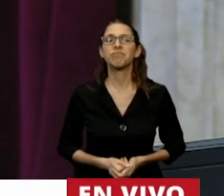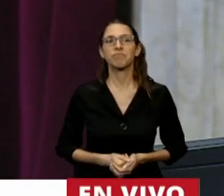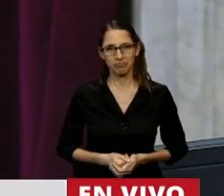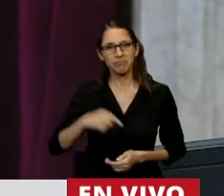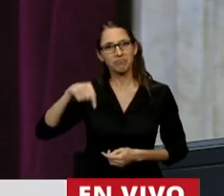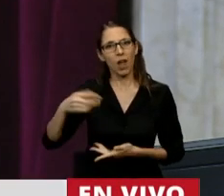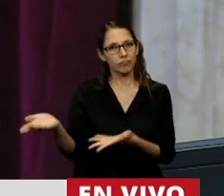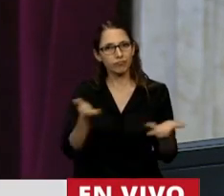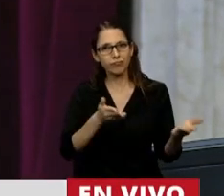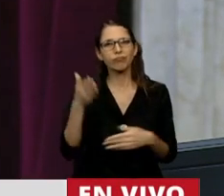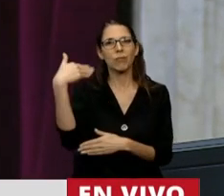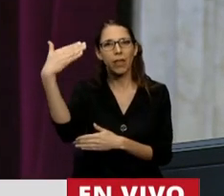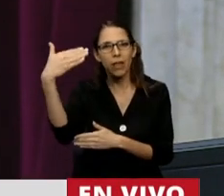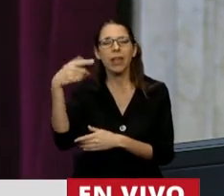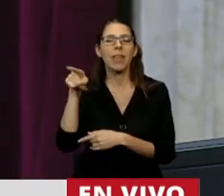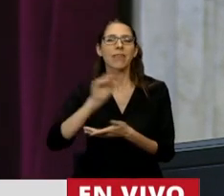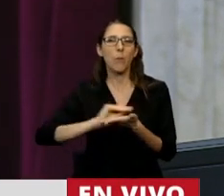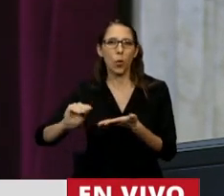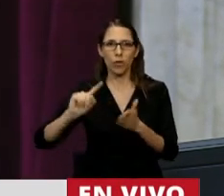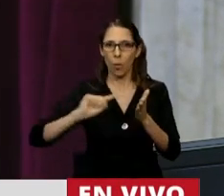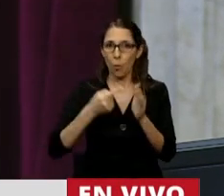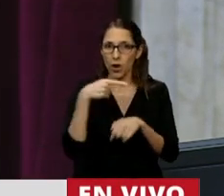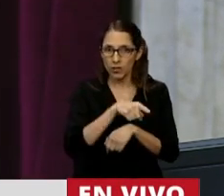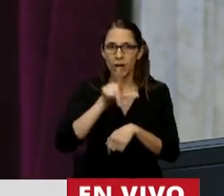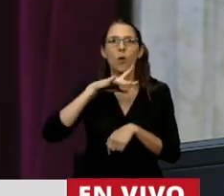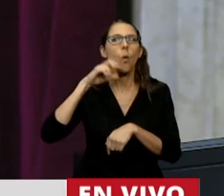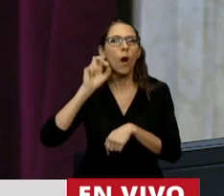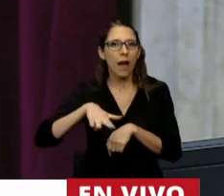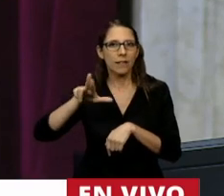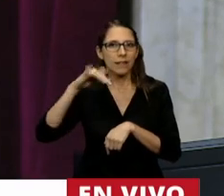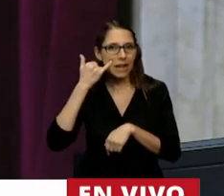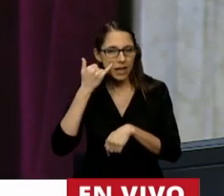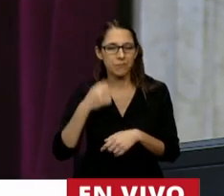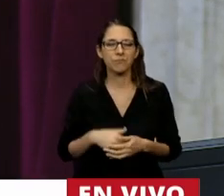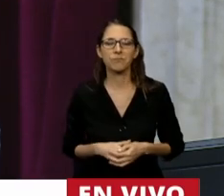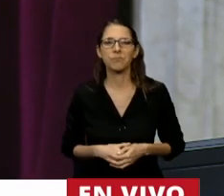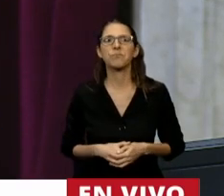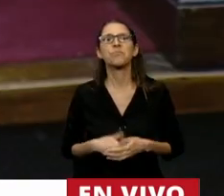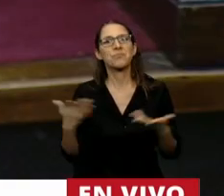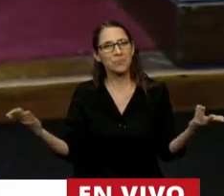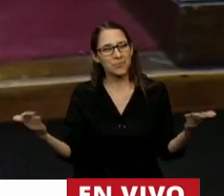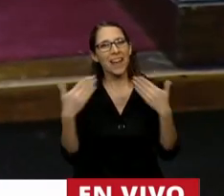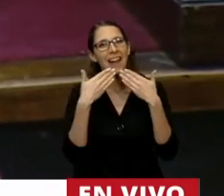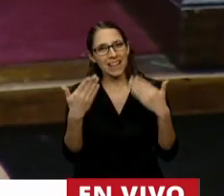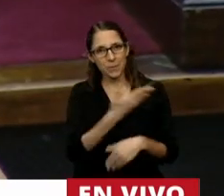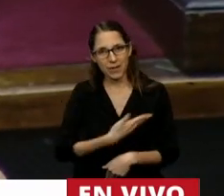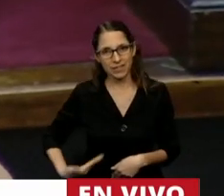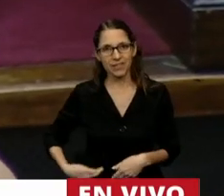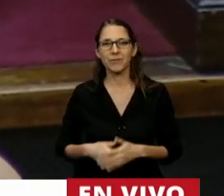Sigue en el uso de la palabra la diputada por Buenos Aires, María Luján Rey. Muchas gracias, señor